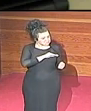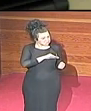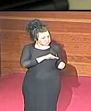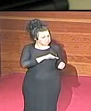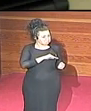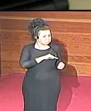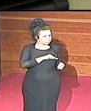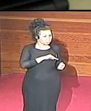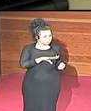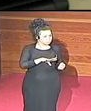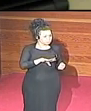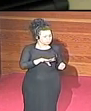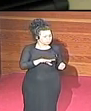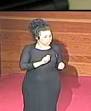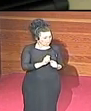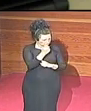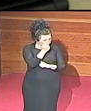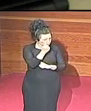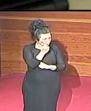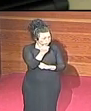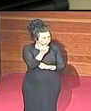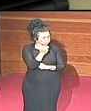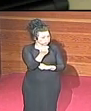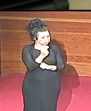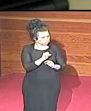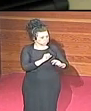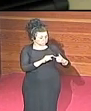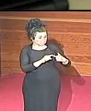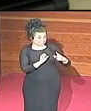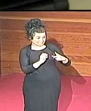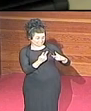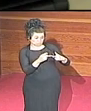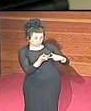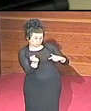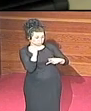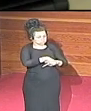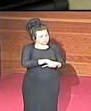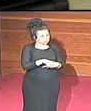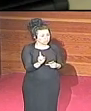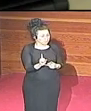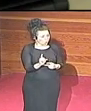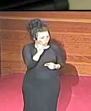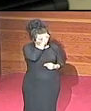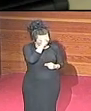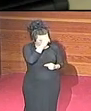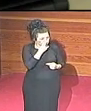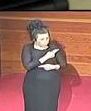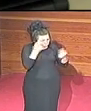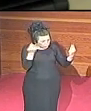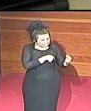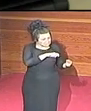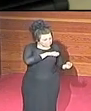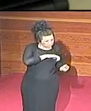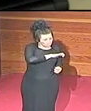cierto, que goza de bastante éxito en sectores no desdeñables de la opinión pública española, la europea y la internacional,